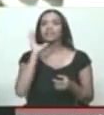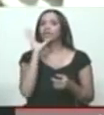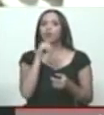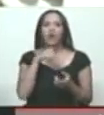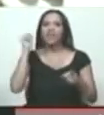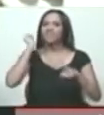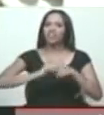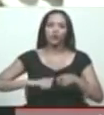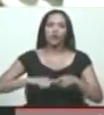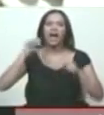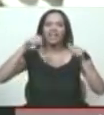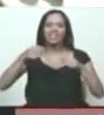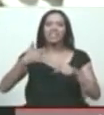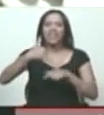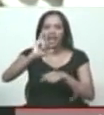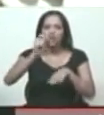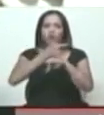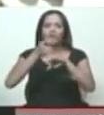aquí hay un gobierno que lo defiende.